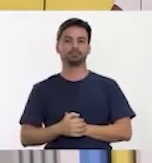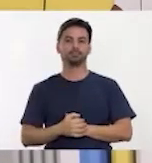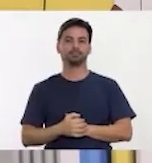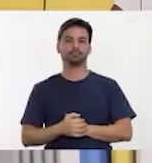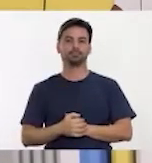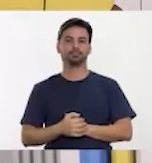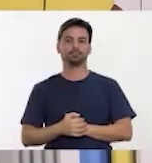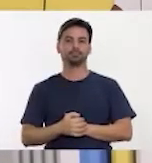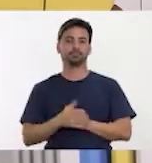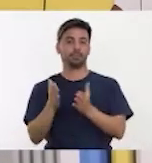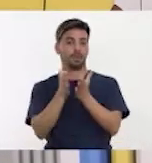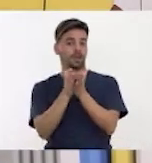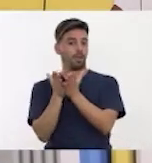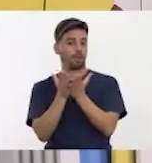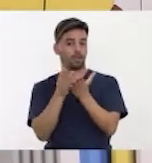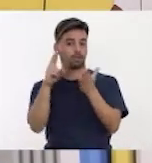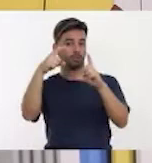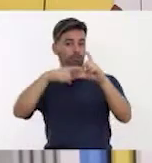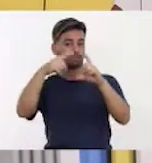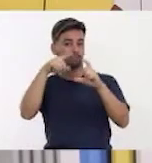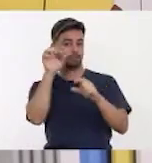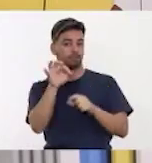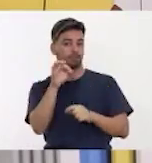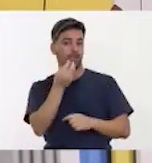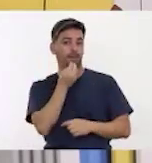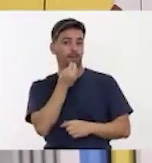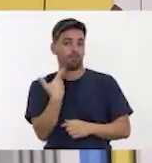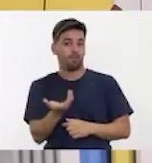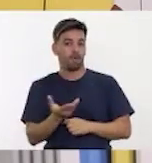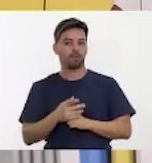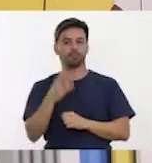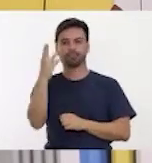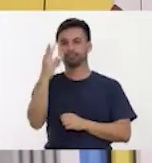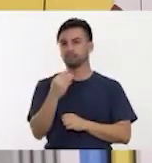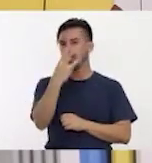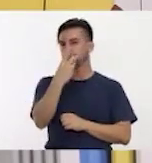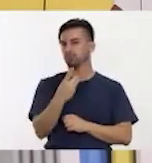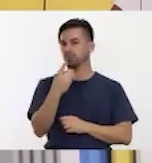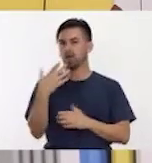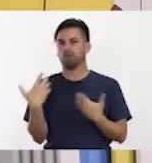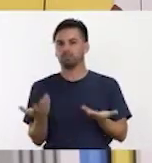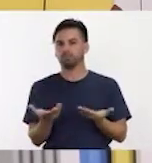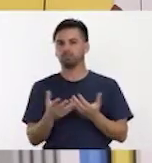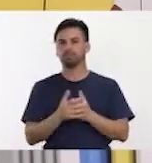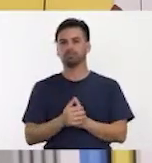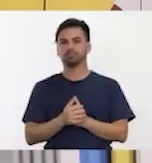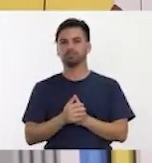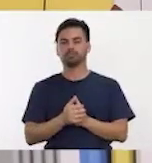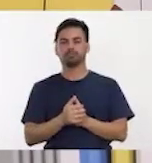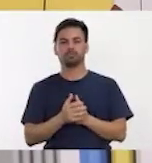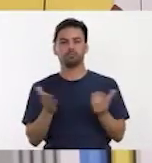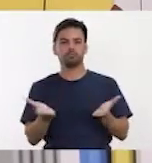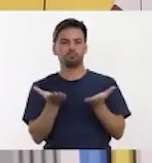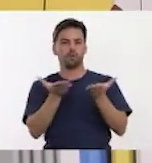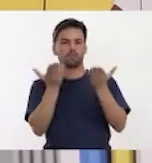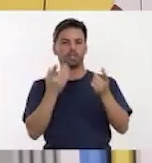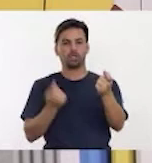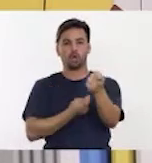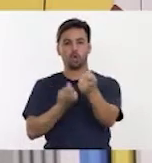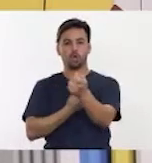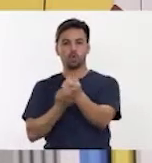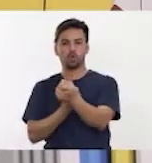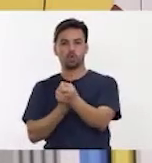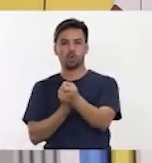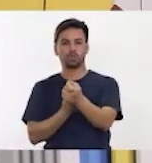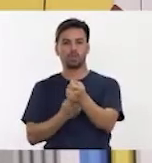Para el estudio de este contenido, deben tener presente los resultados del proceso de luchas anticoloniales